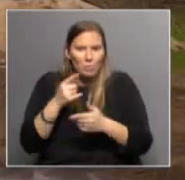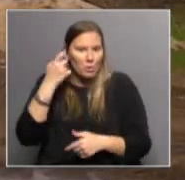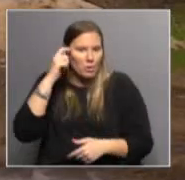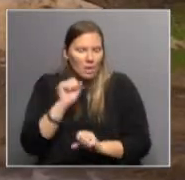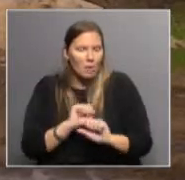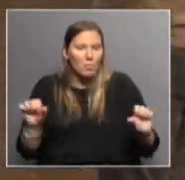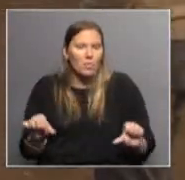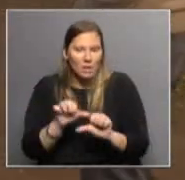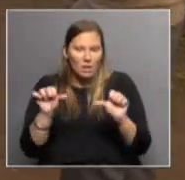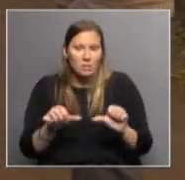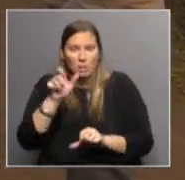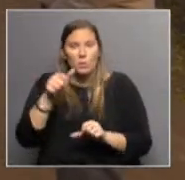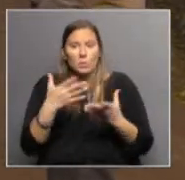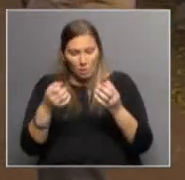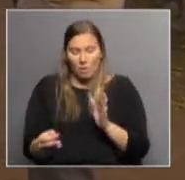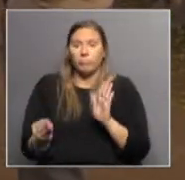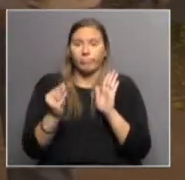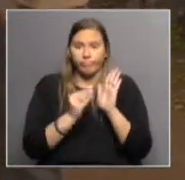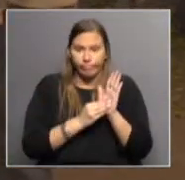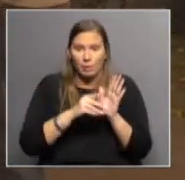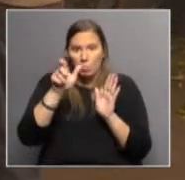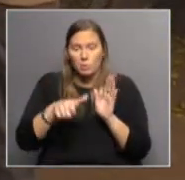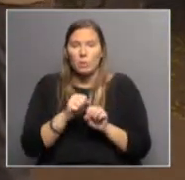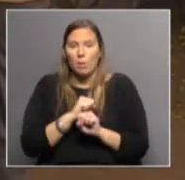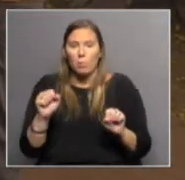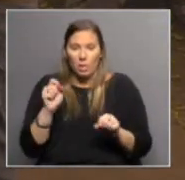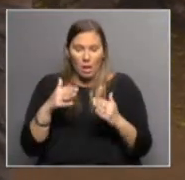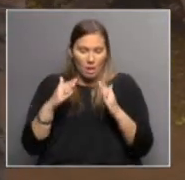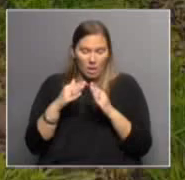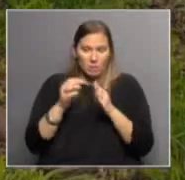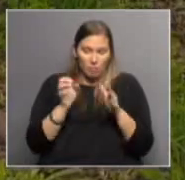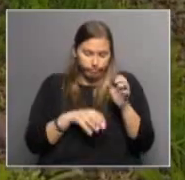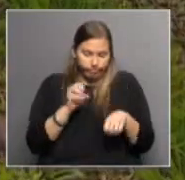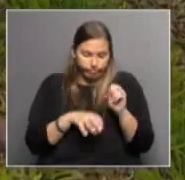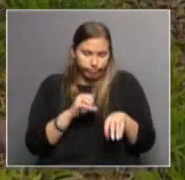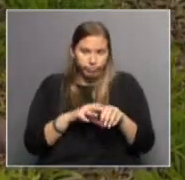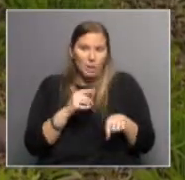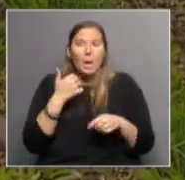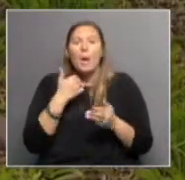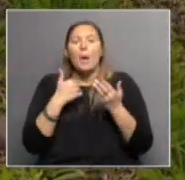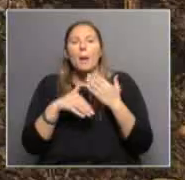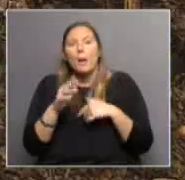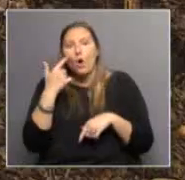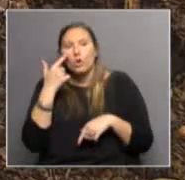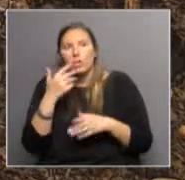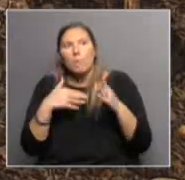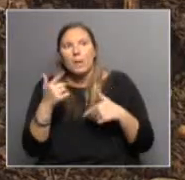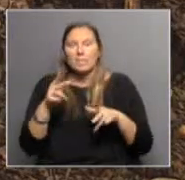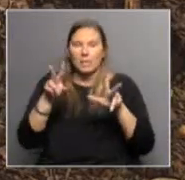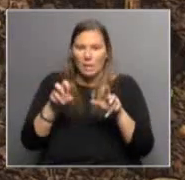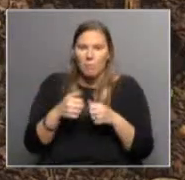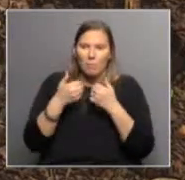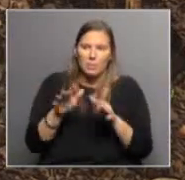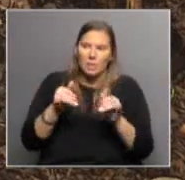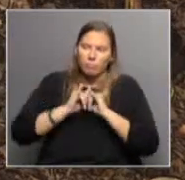ideas. A quienes puedan suscribirse, genial, a quienes puedan compostar desde casa, genial. La idea es empezar a hablar más del tema,